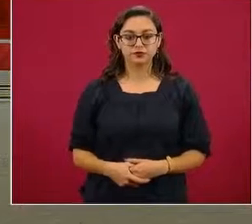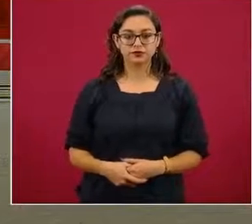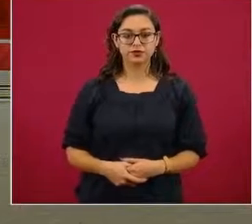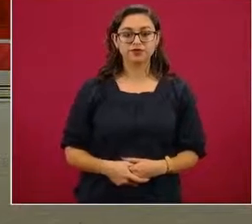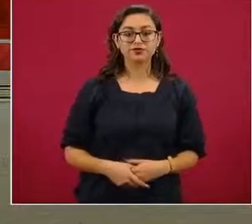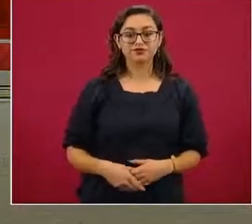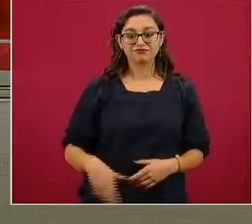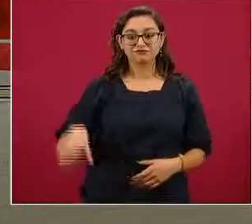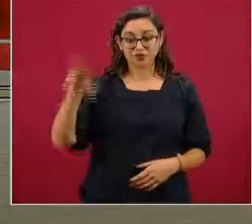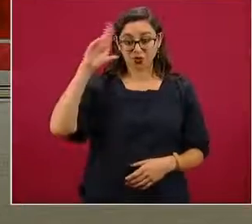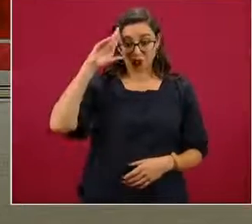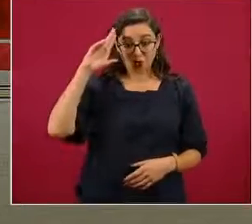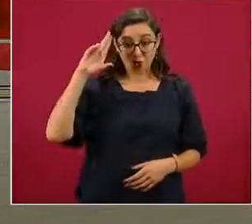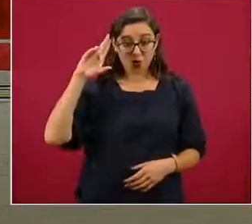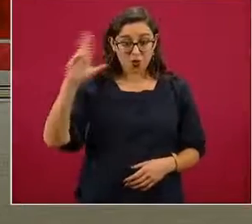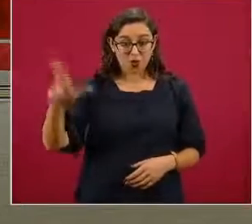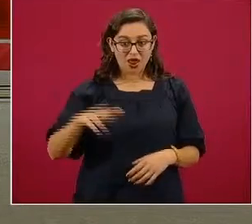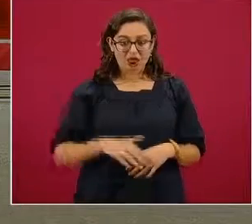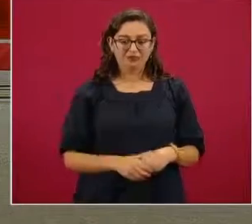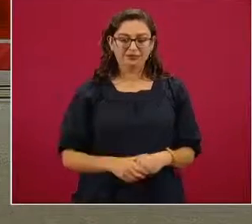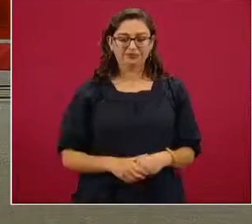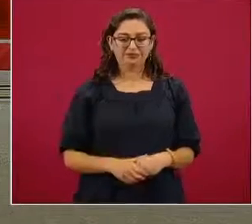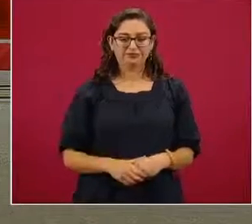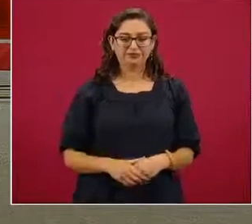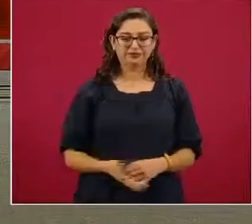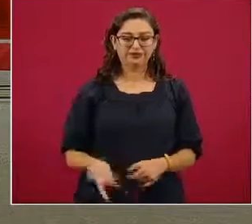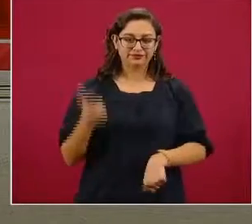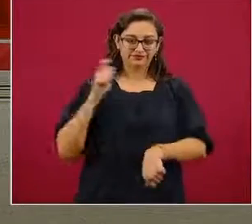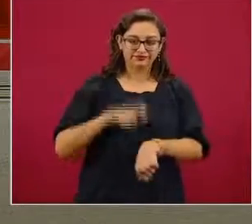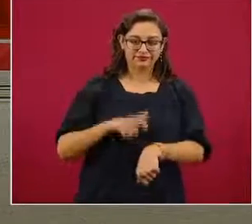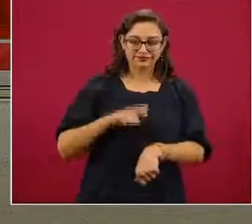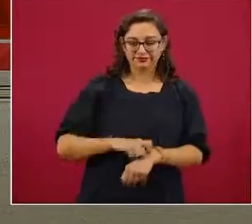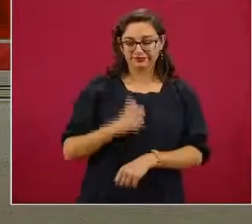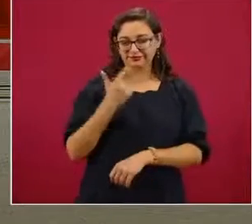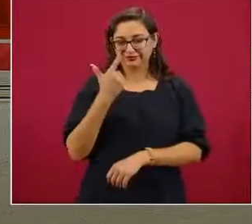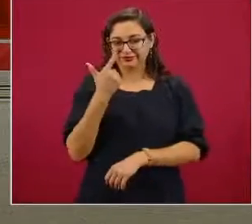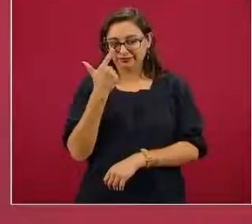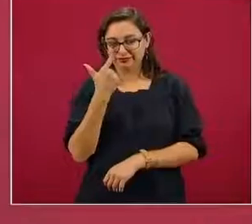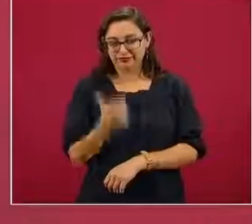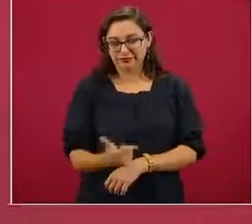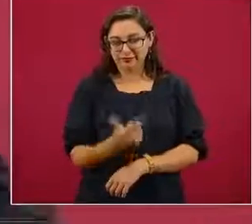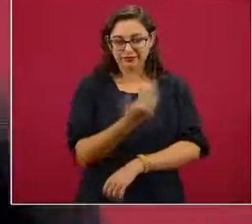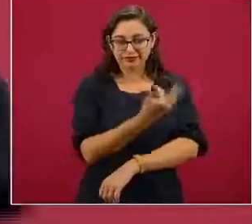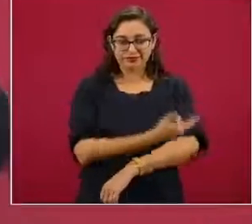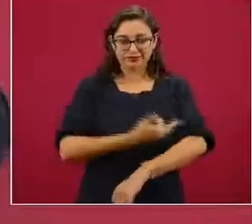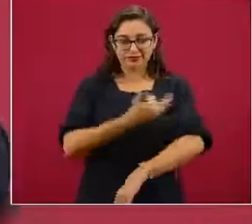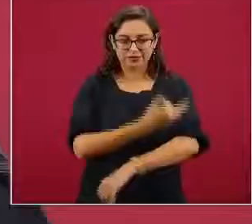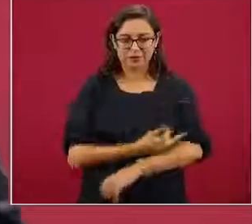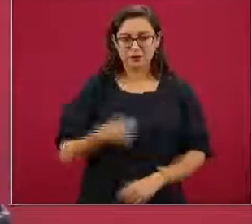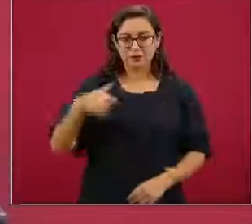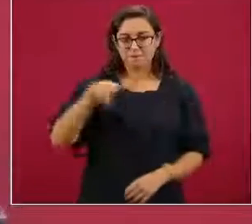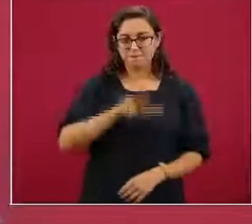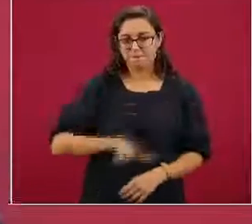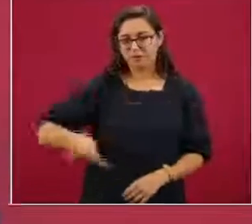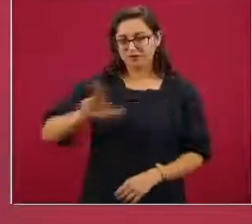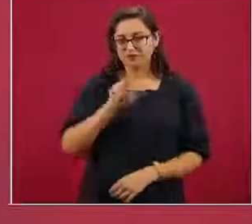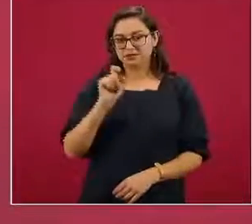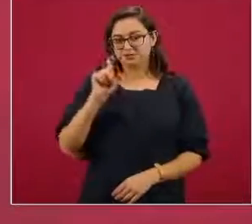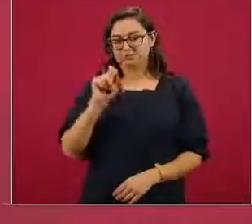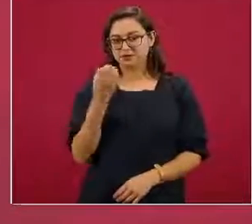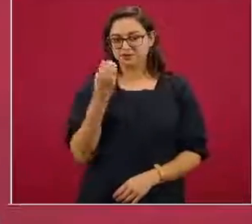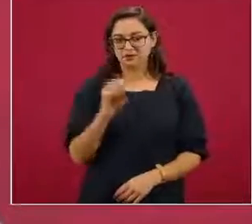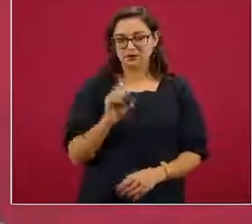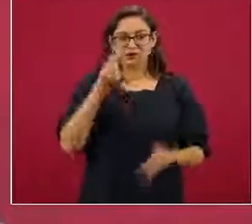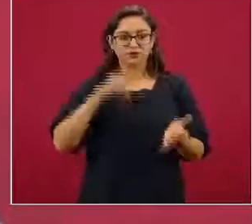Hola, ¿qué tal? Son las 19 horas del martes 20 de octubre de 2020. Estamos en el